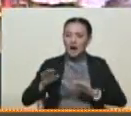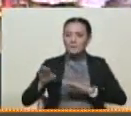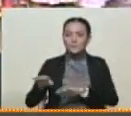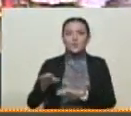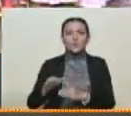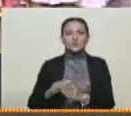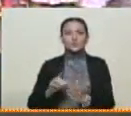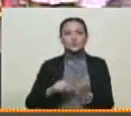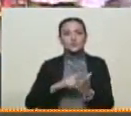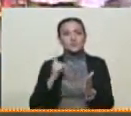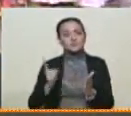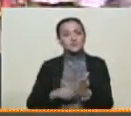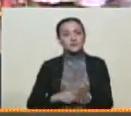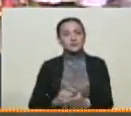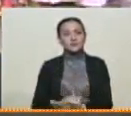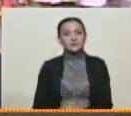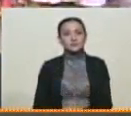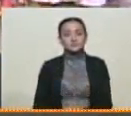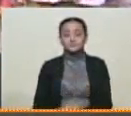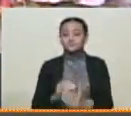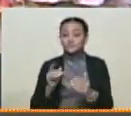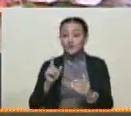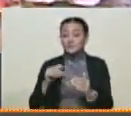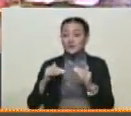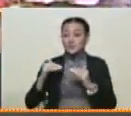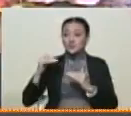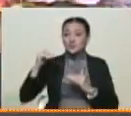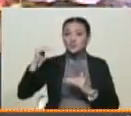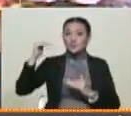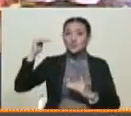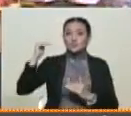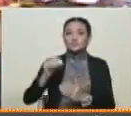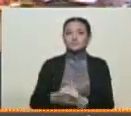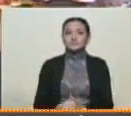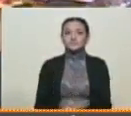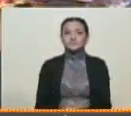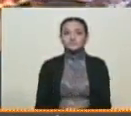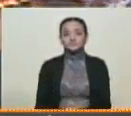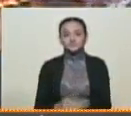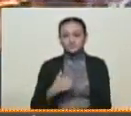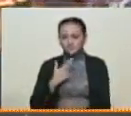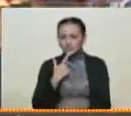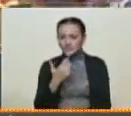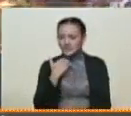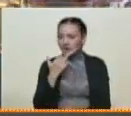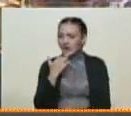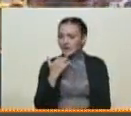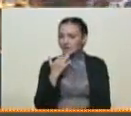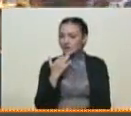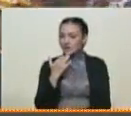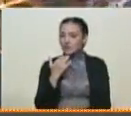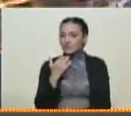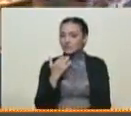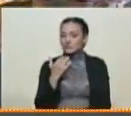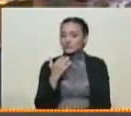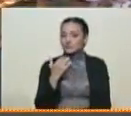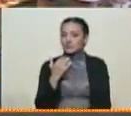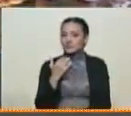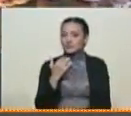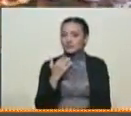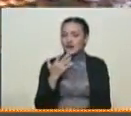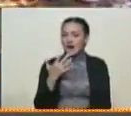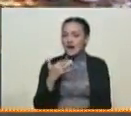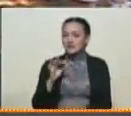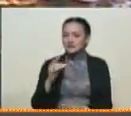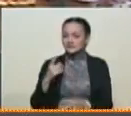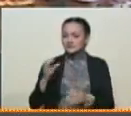cultores y además crecer. Yo les daba un dato interesante. Aquí hay varios actores del cine y de la